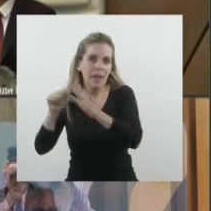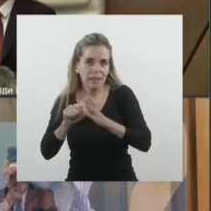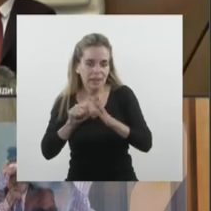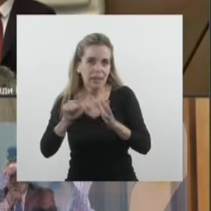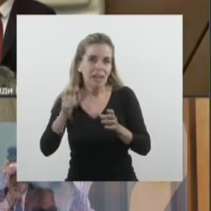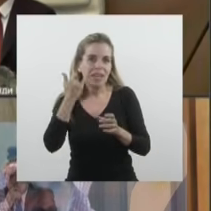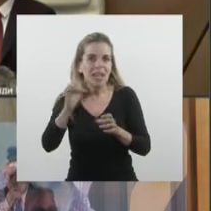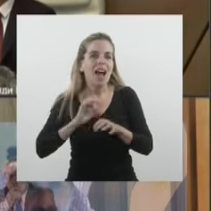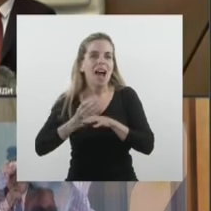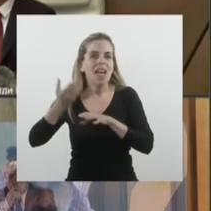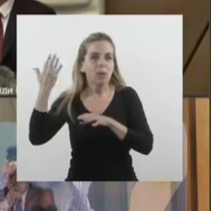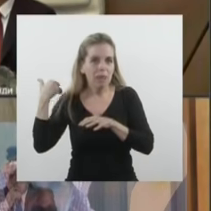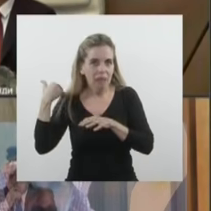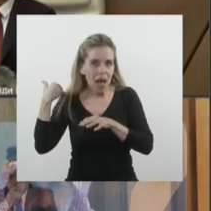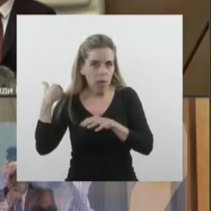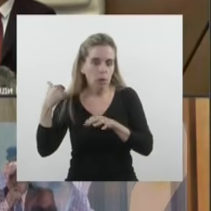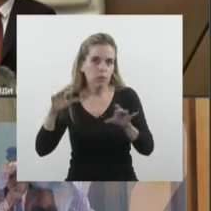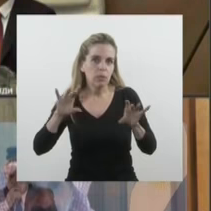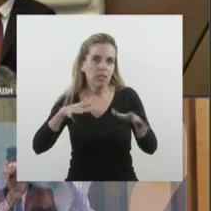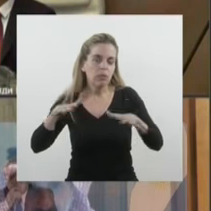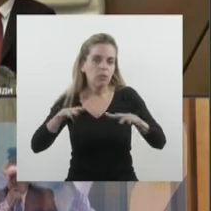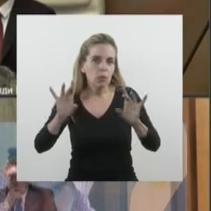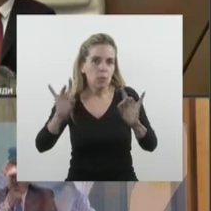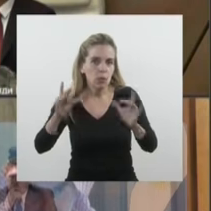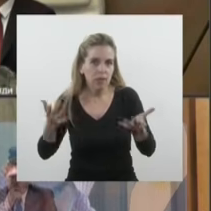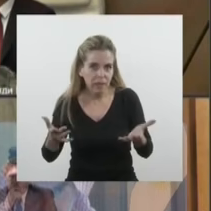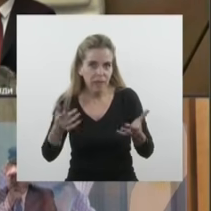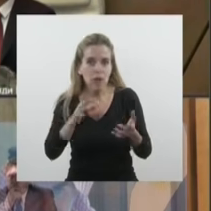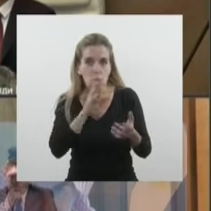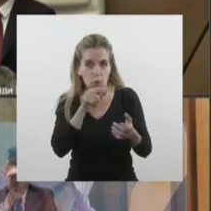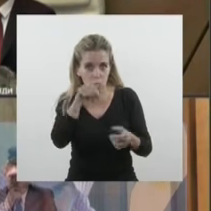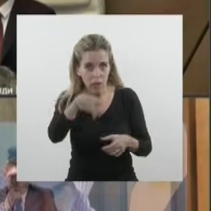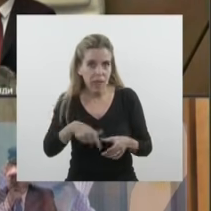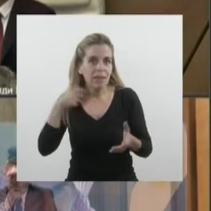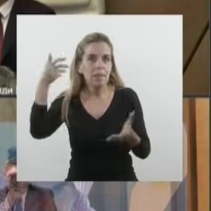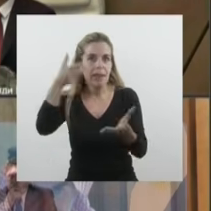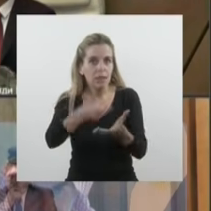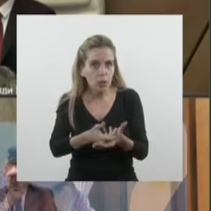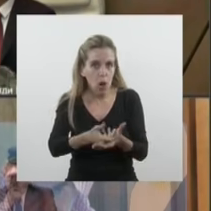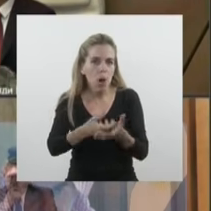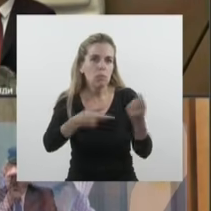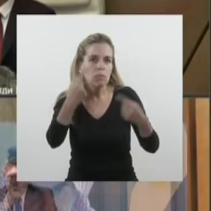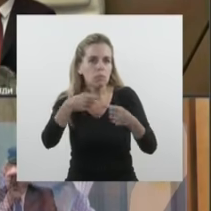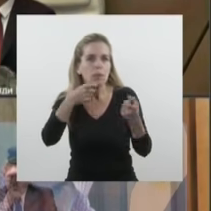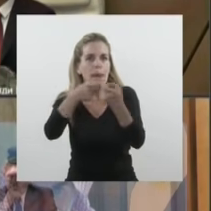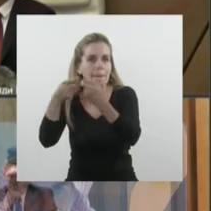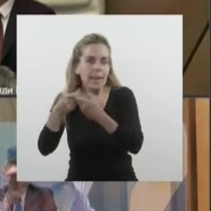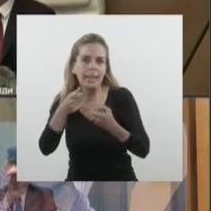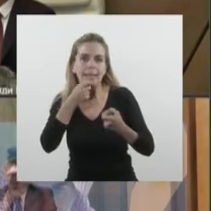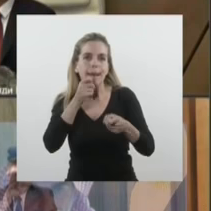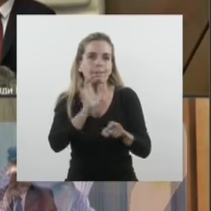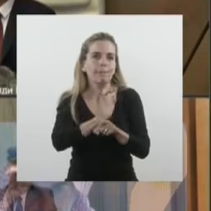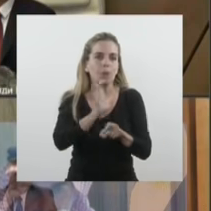pasado que fue muy difícil invertimos en natales compartían eso como